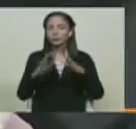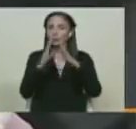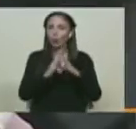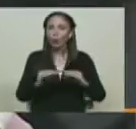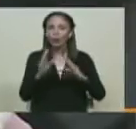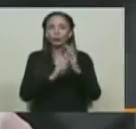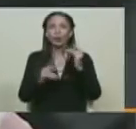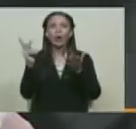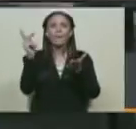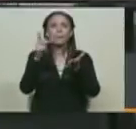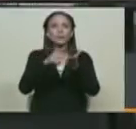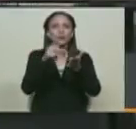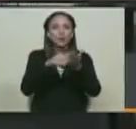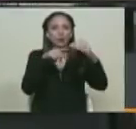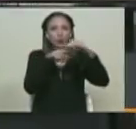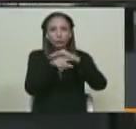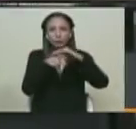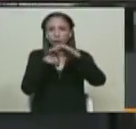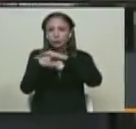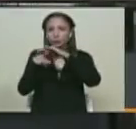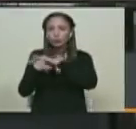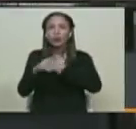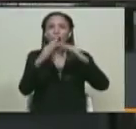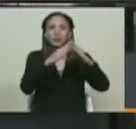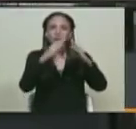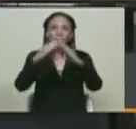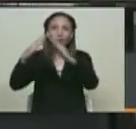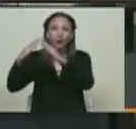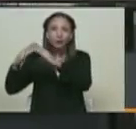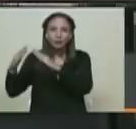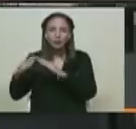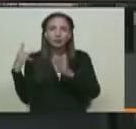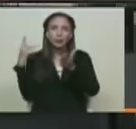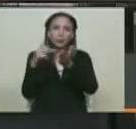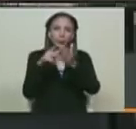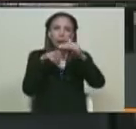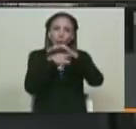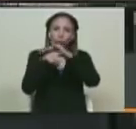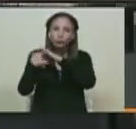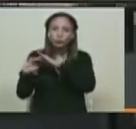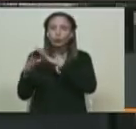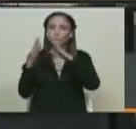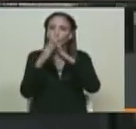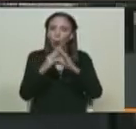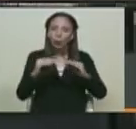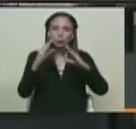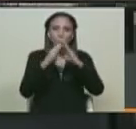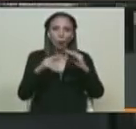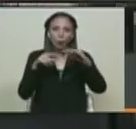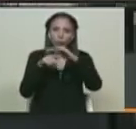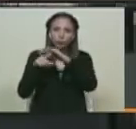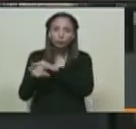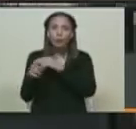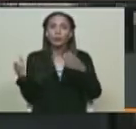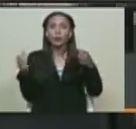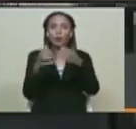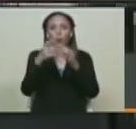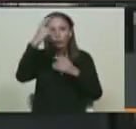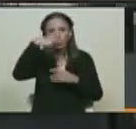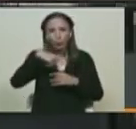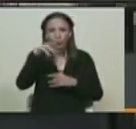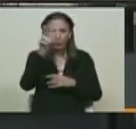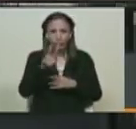visitas casa por casa que se dieron en el transcurso del nacimiento del movimiento Somos